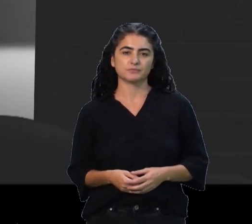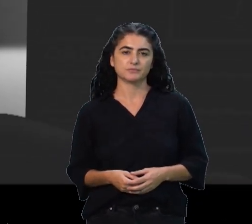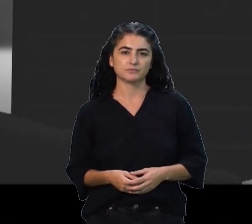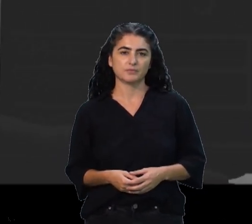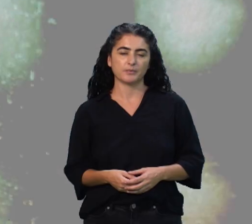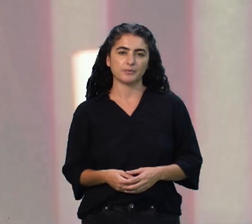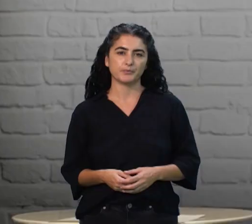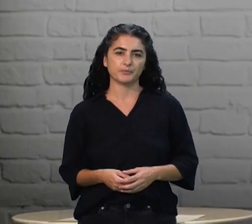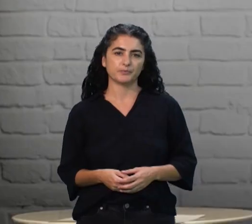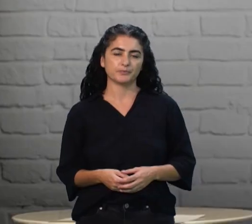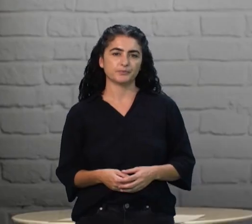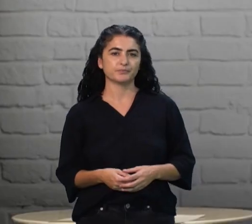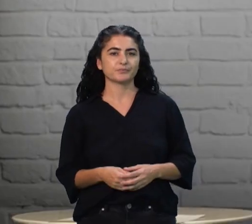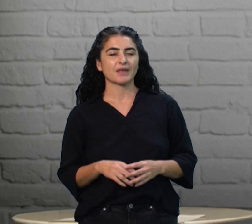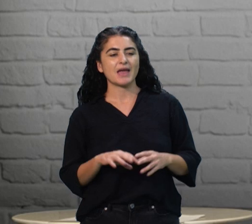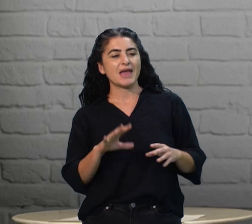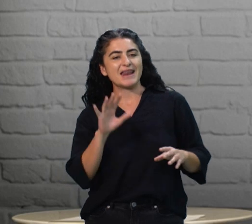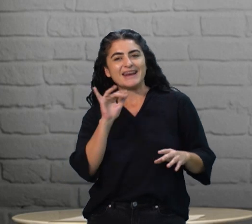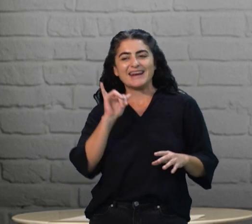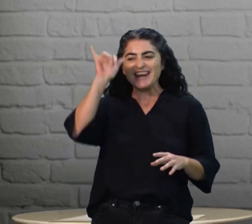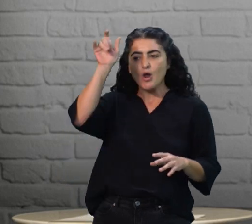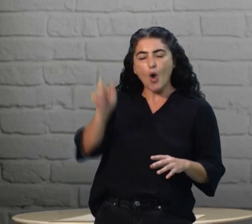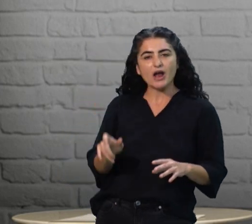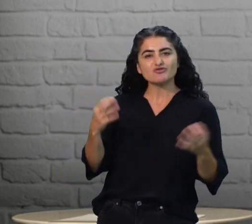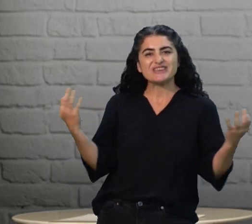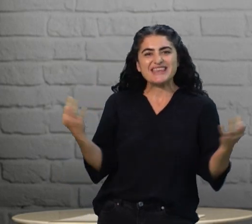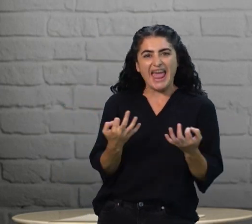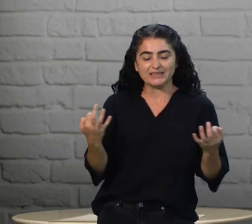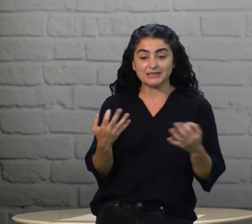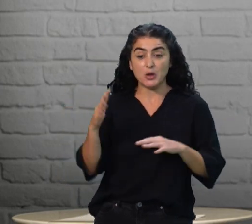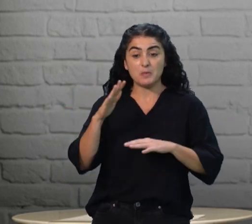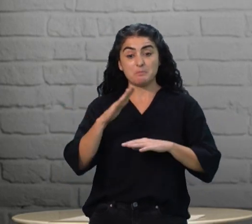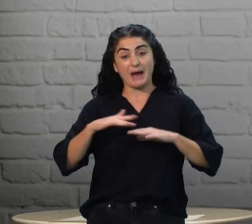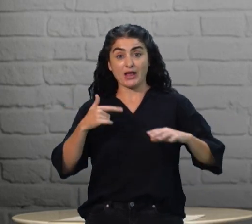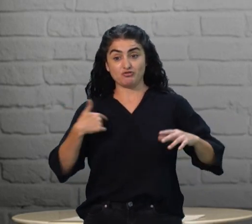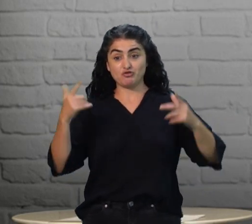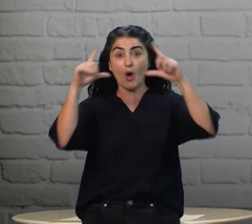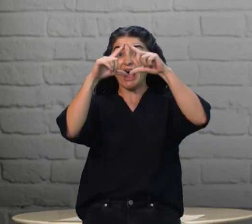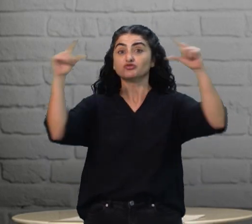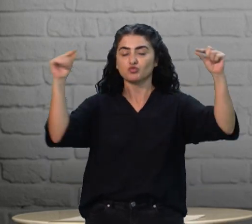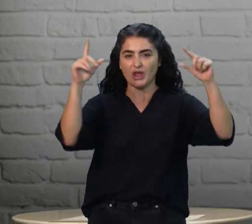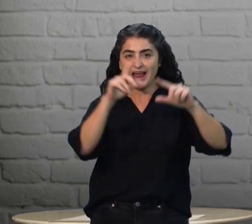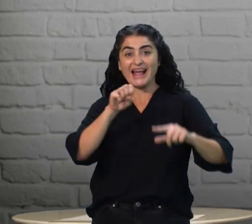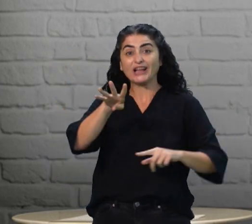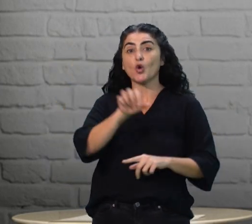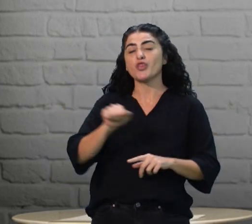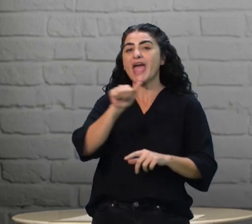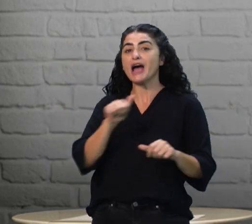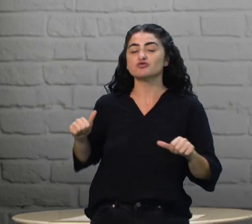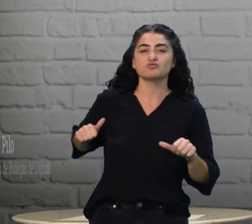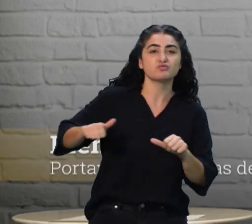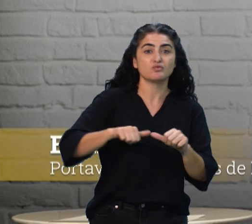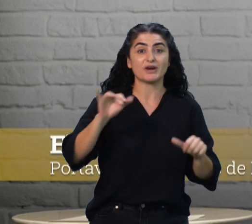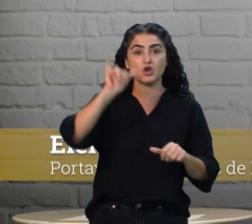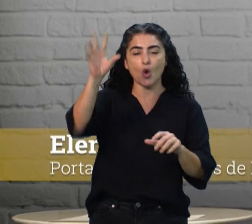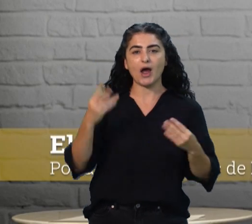Qué es ser riojano pues para una asturiana que lleva 14 años viviendo en La Rioja ser riojano es una oportunidad